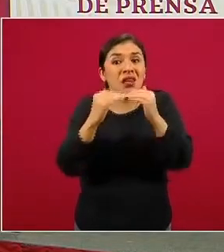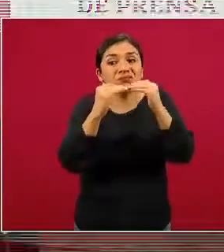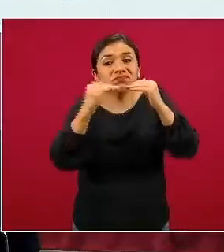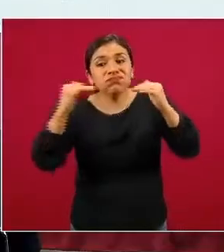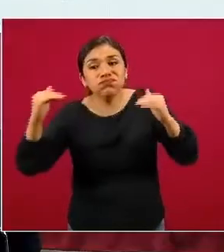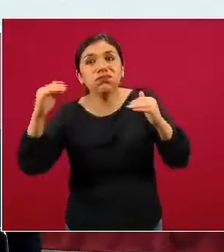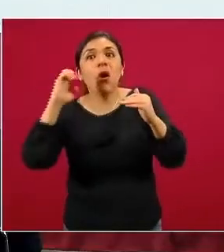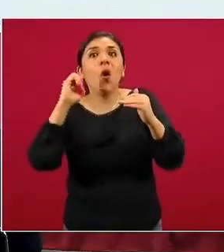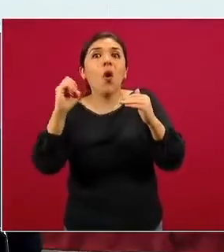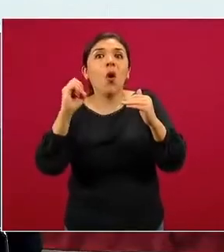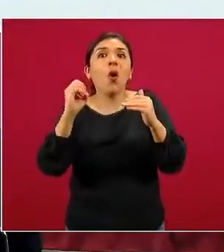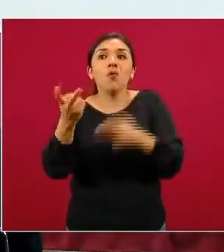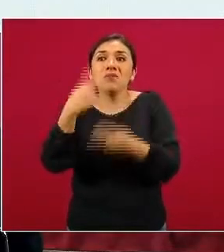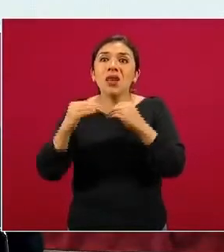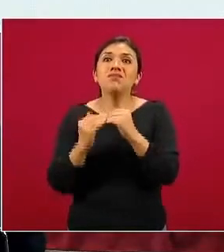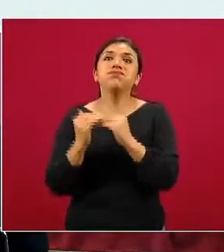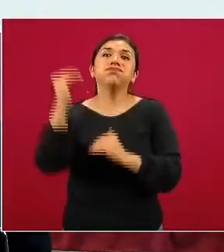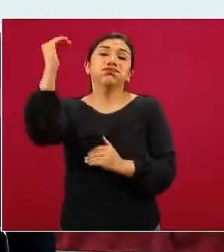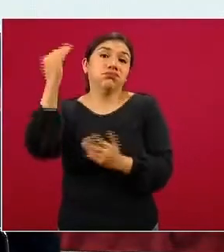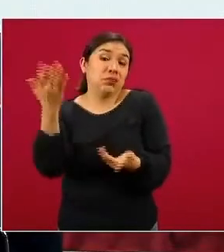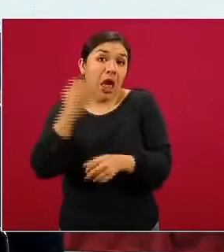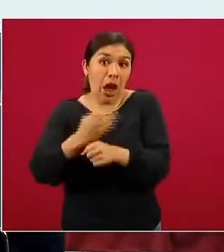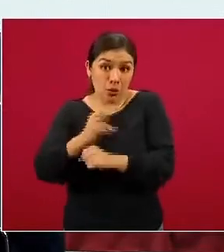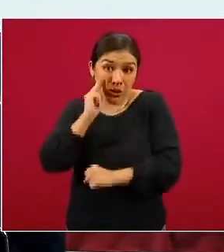meseta fuera seguida de algún rebrote, pero por lo menos lo que